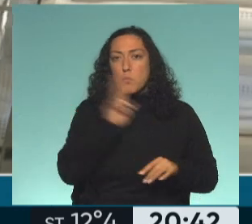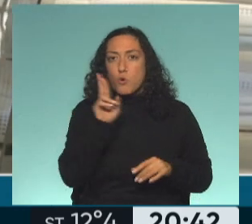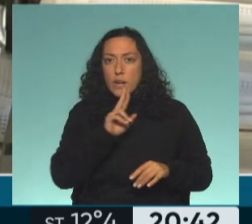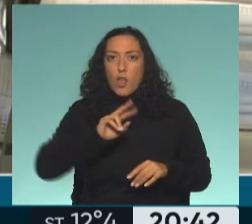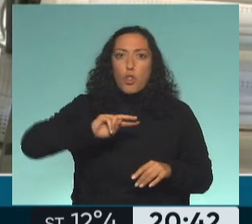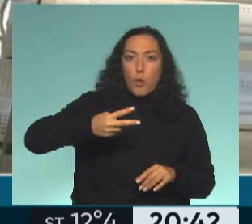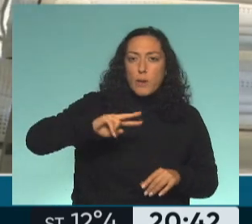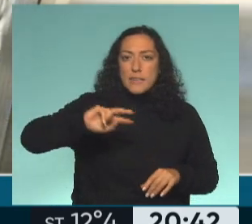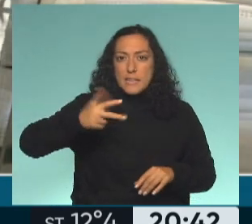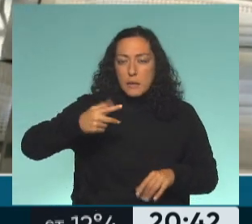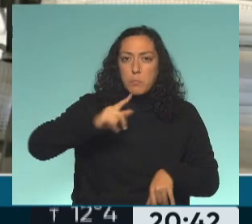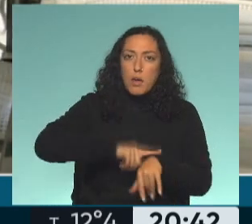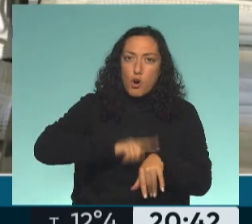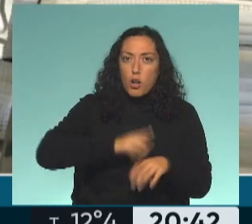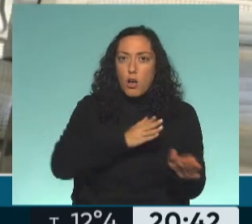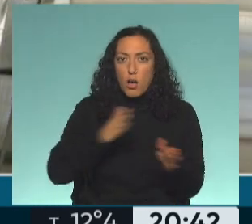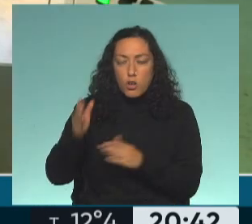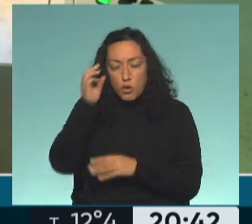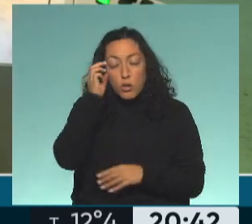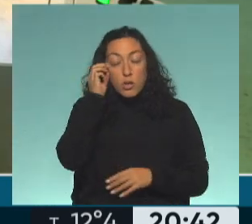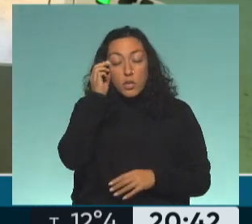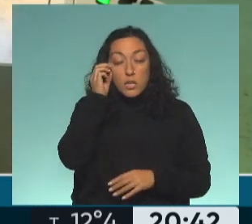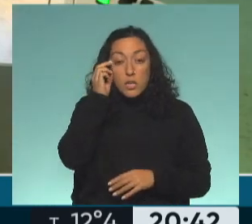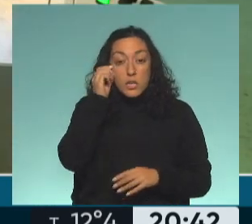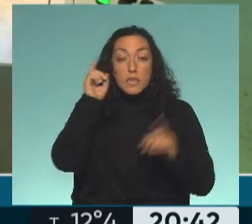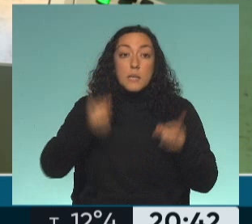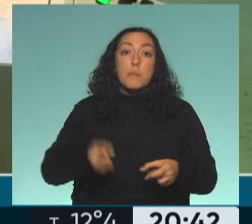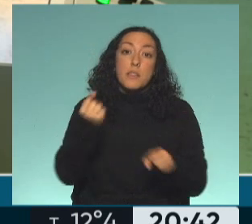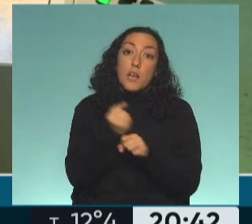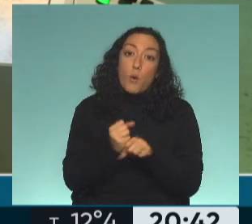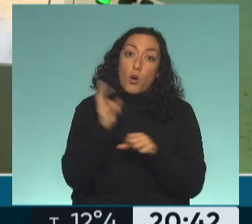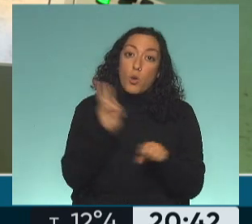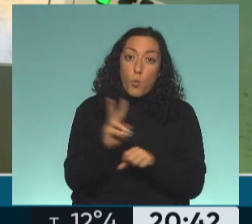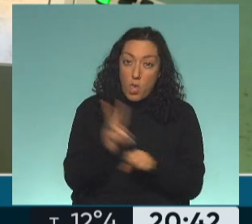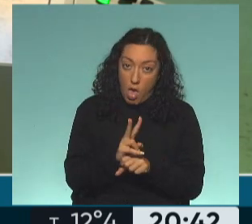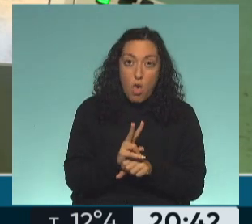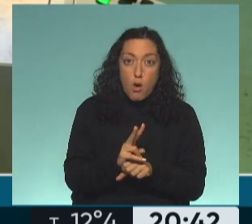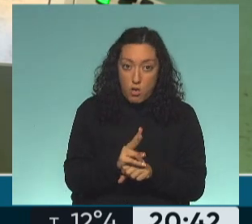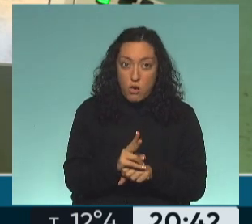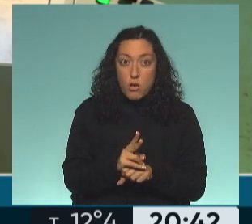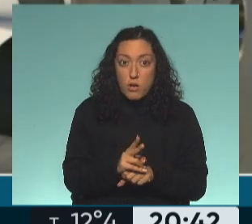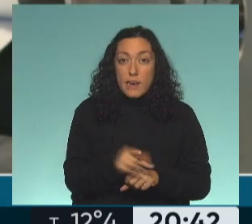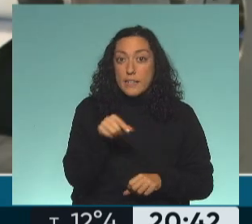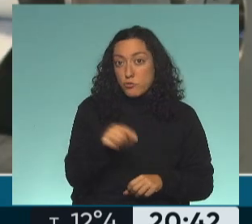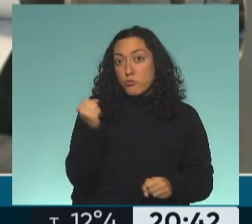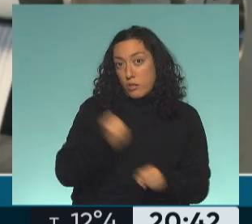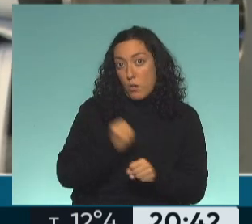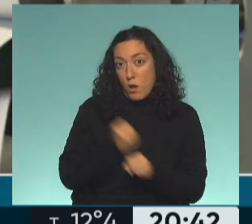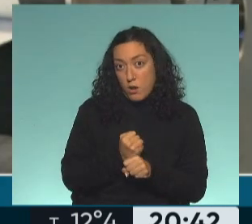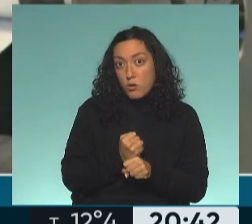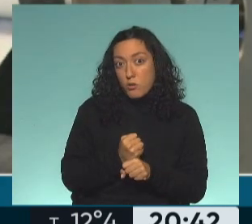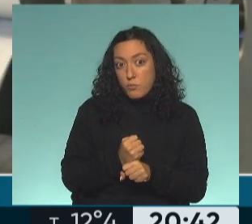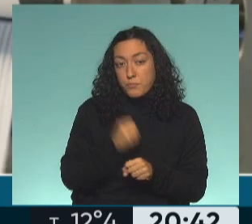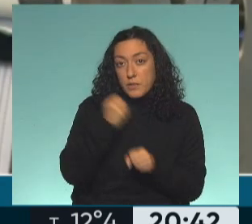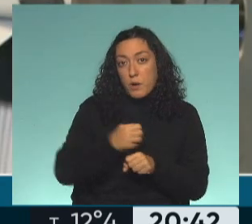triple jornada, y en las tareas de cuidado tampoco quedan, que son trabajo, digamos, claro, y trabajo